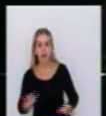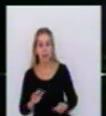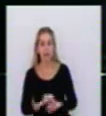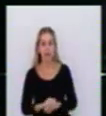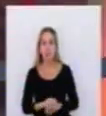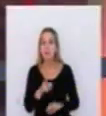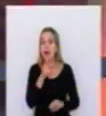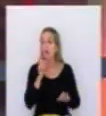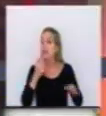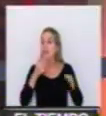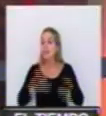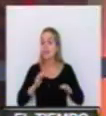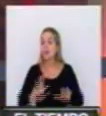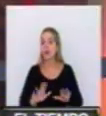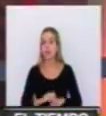4 meses.